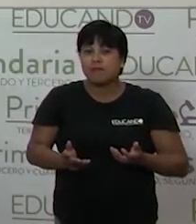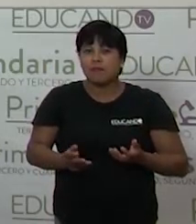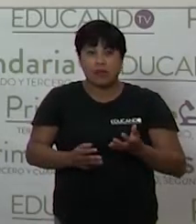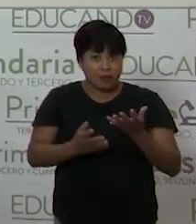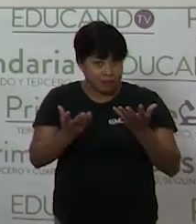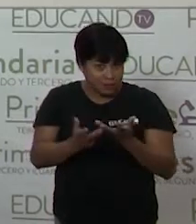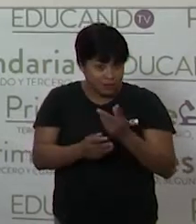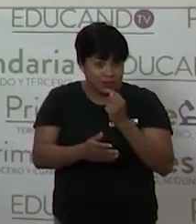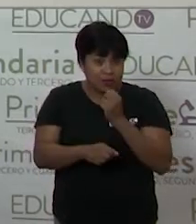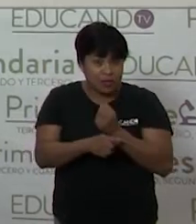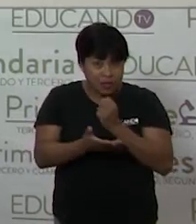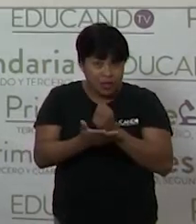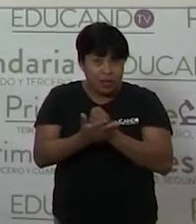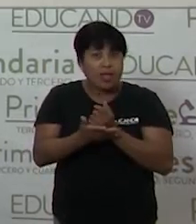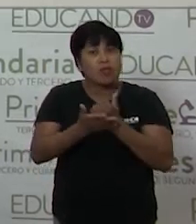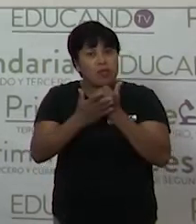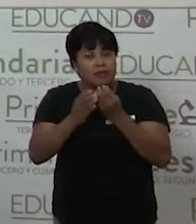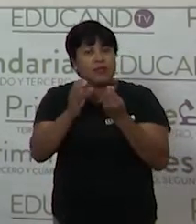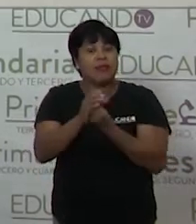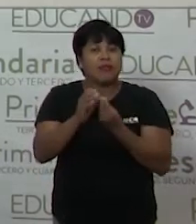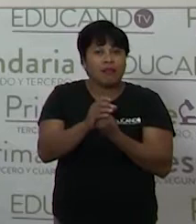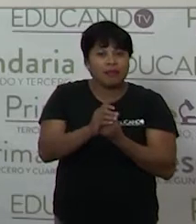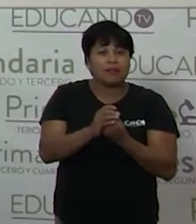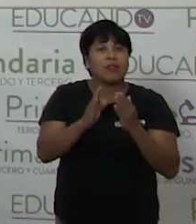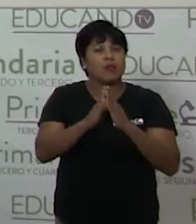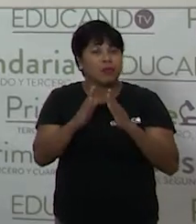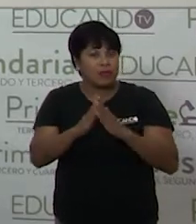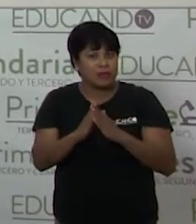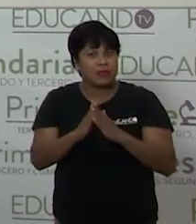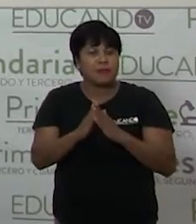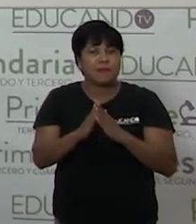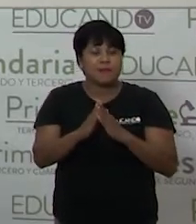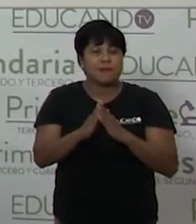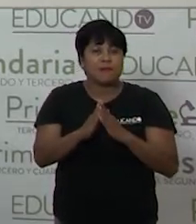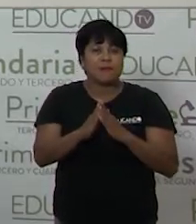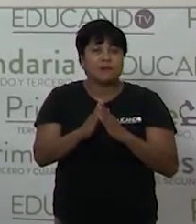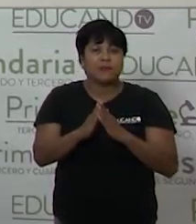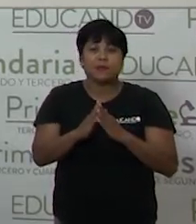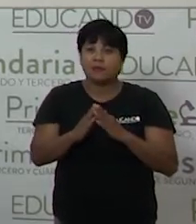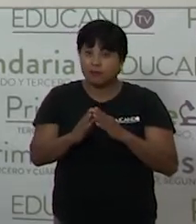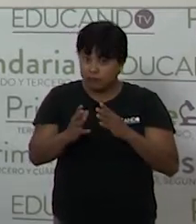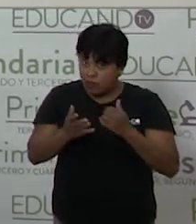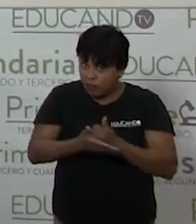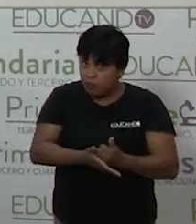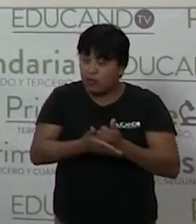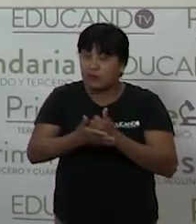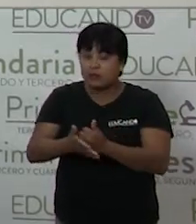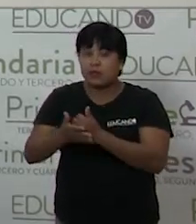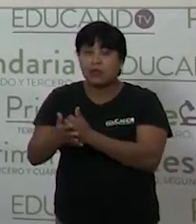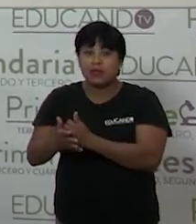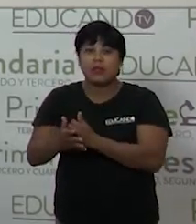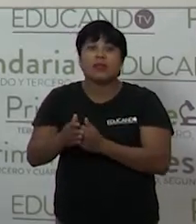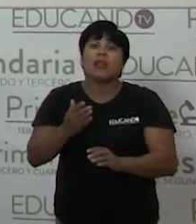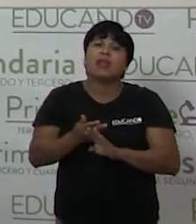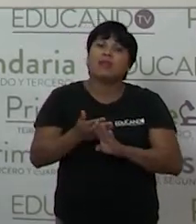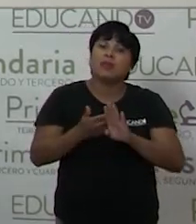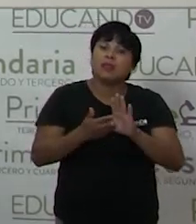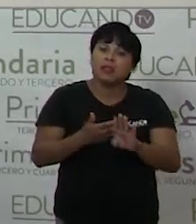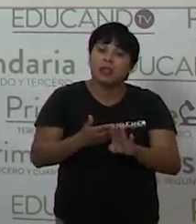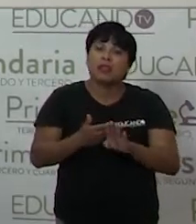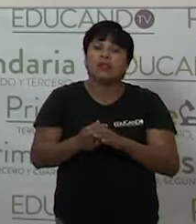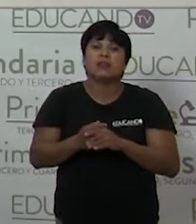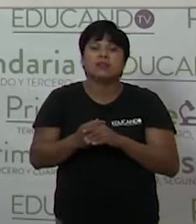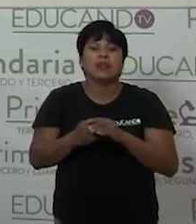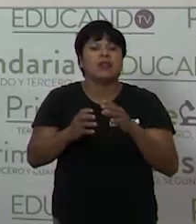hiciste toda tu tarea ayudaste en clase en casa coperas te evitas de